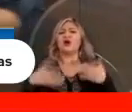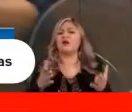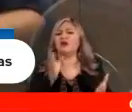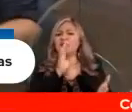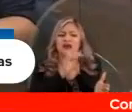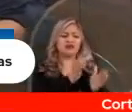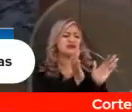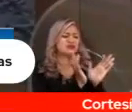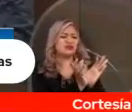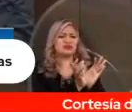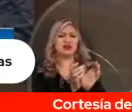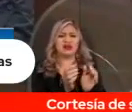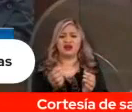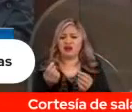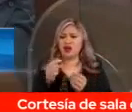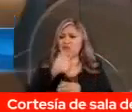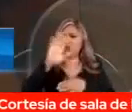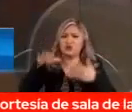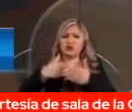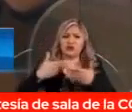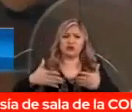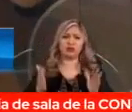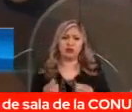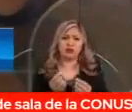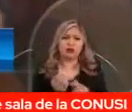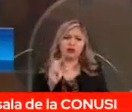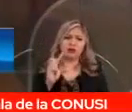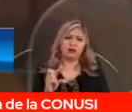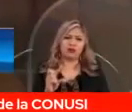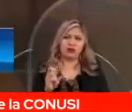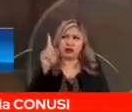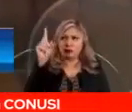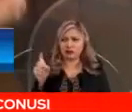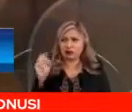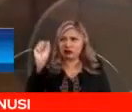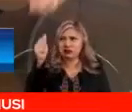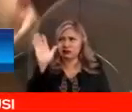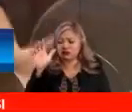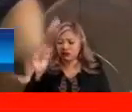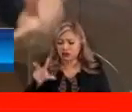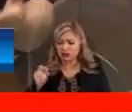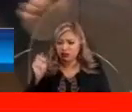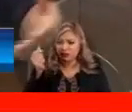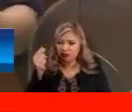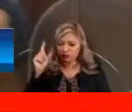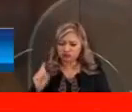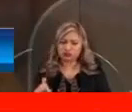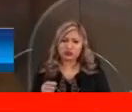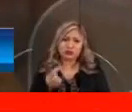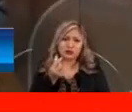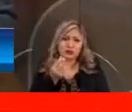bajos para financiarla? Si no entendemos que esto es integral, no podemos buscar una solución